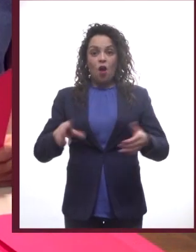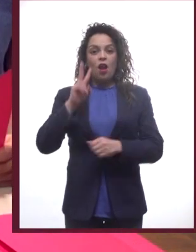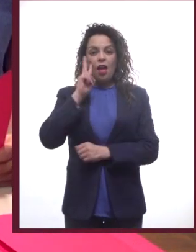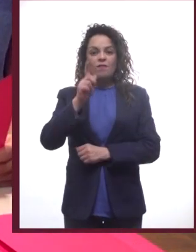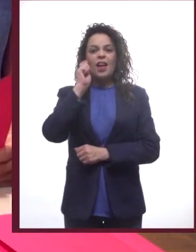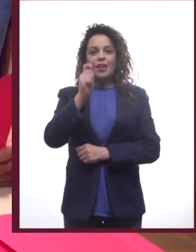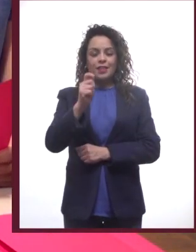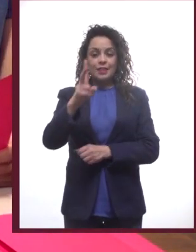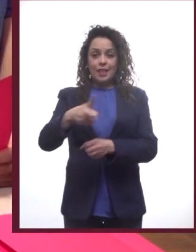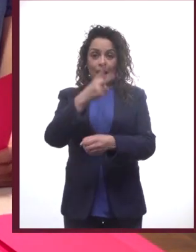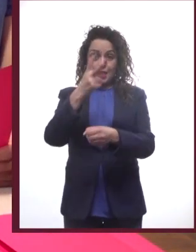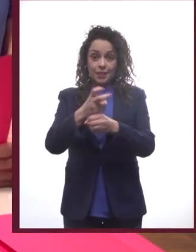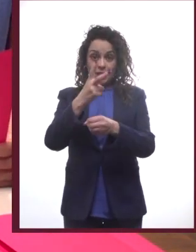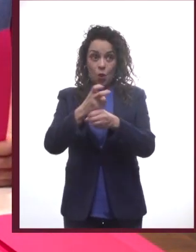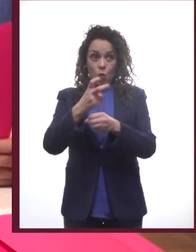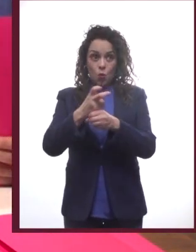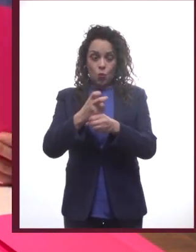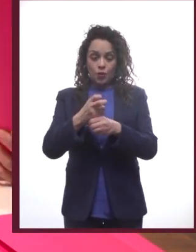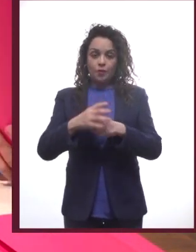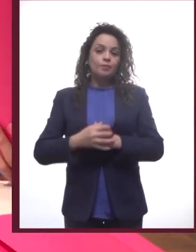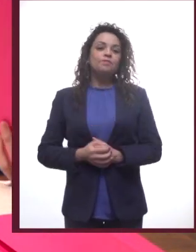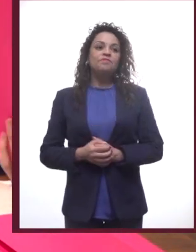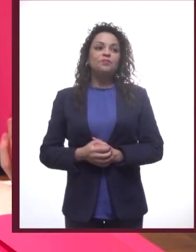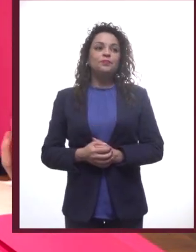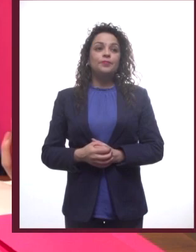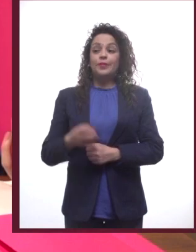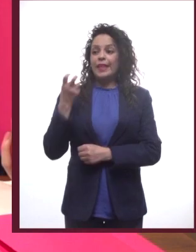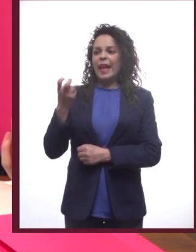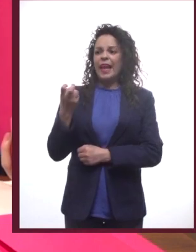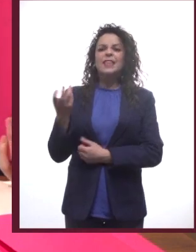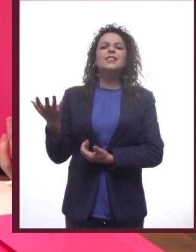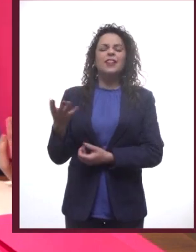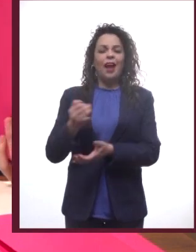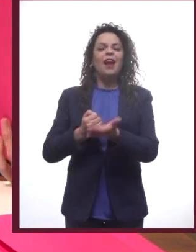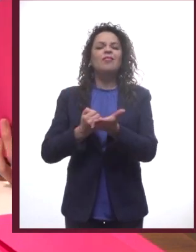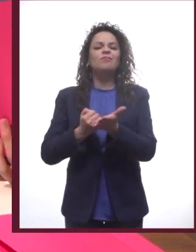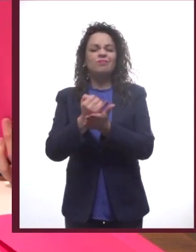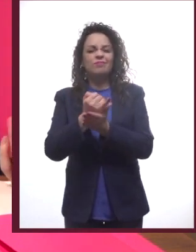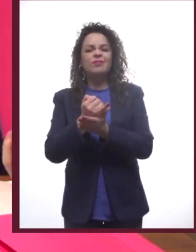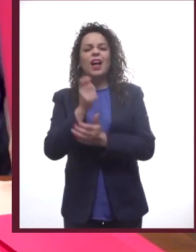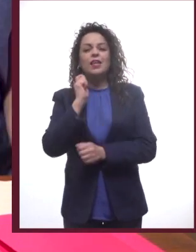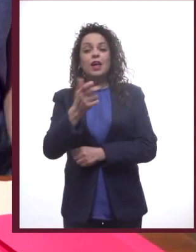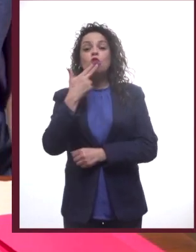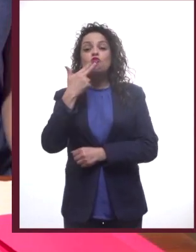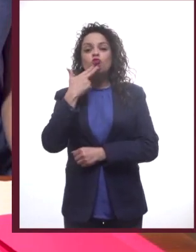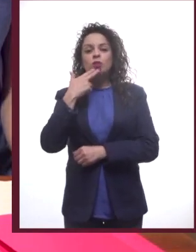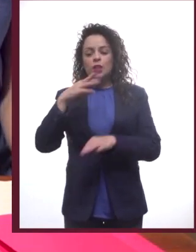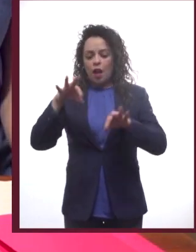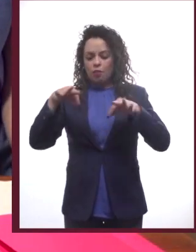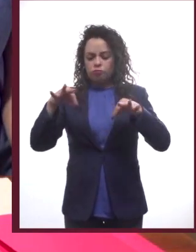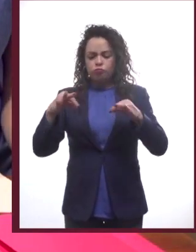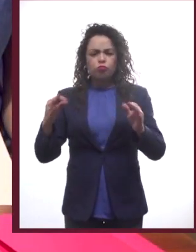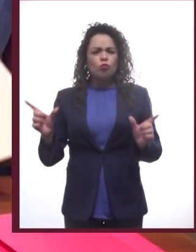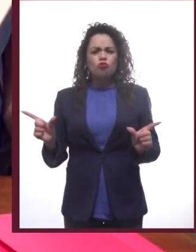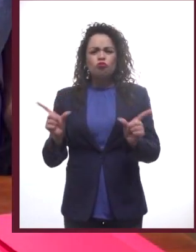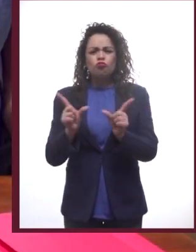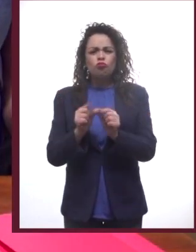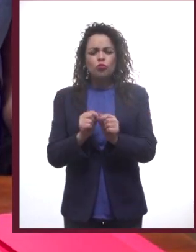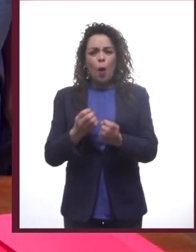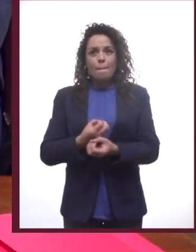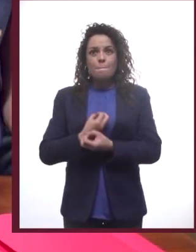Ahora vamos con nuestro segundo cine. Para este, decidimos usar un texto corto, un